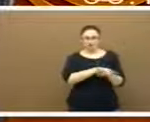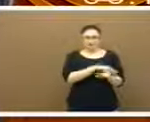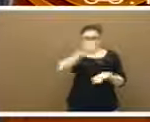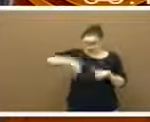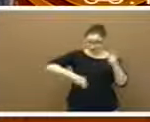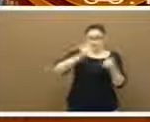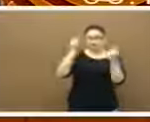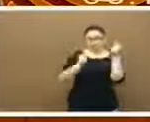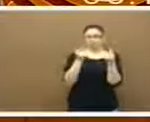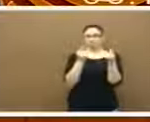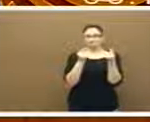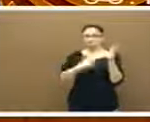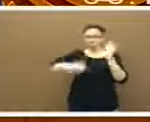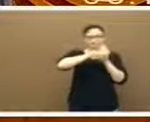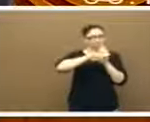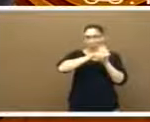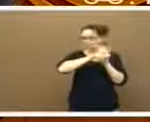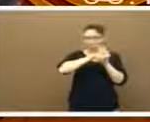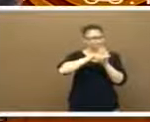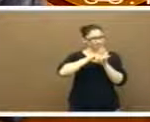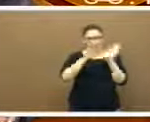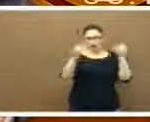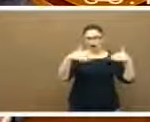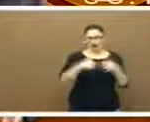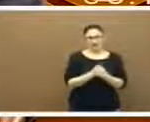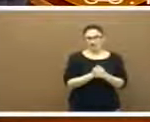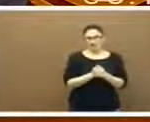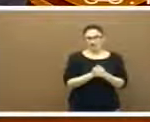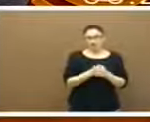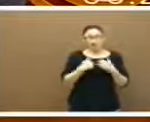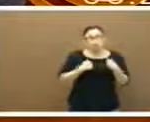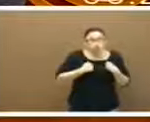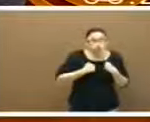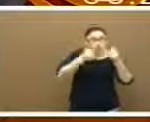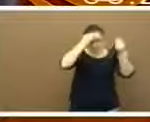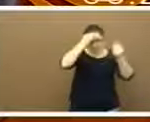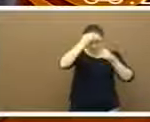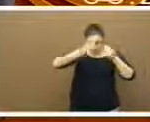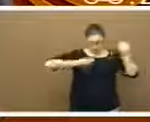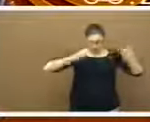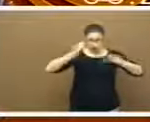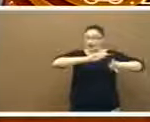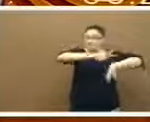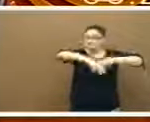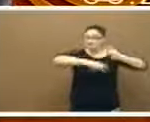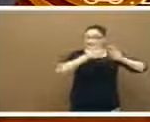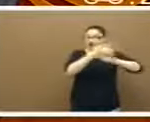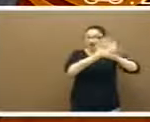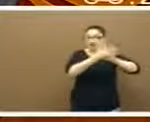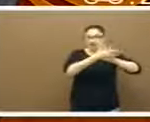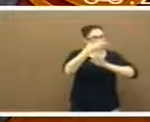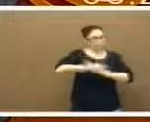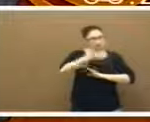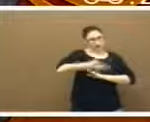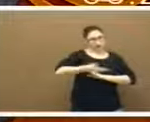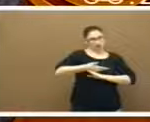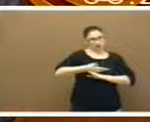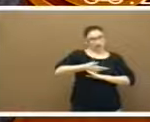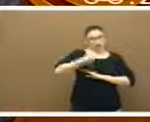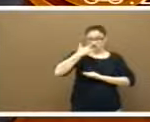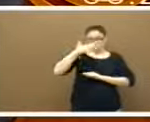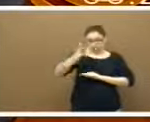han quedado reflejados. En absoluto han quedado reflejados. Yo creo que es importante hablar de las enmiendas, pero es importante hablar de la filosofía del presupuesto y